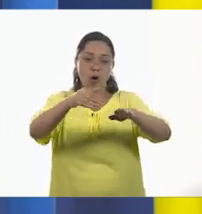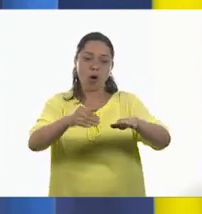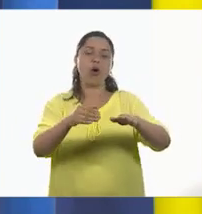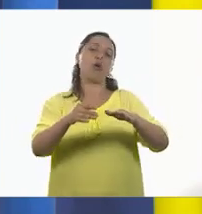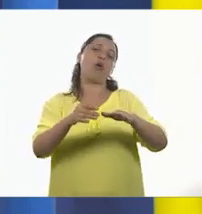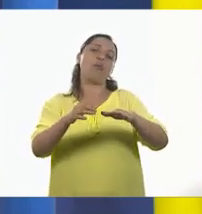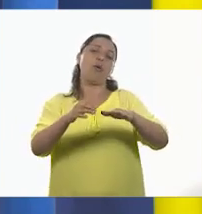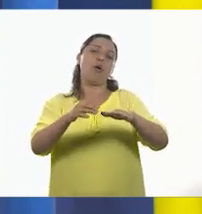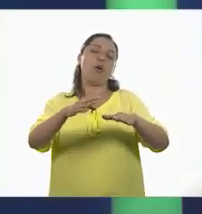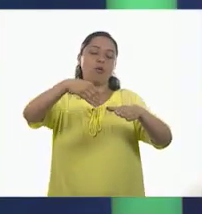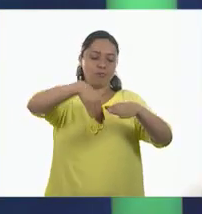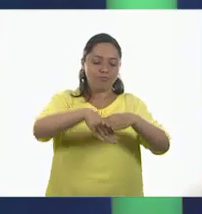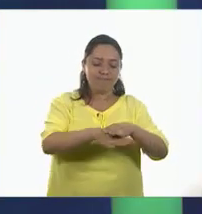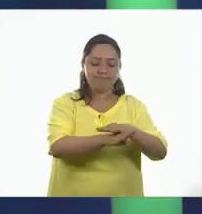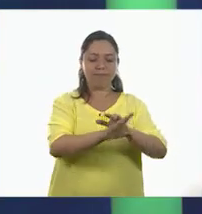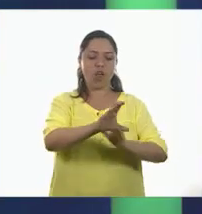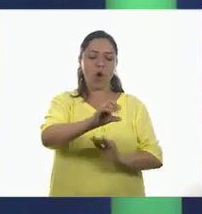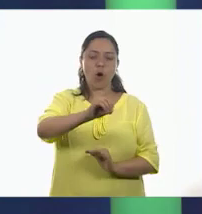lugar de los comales.